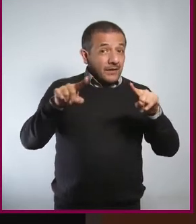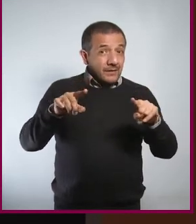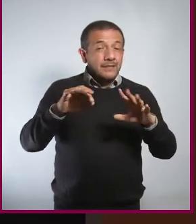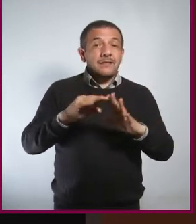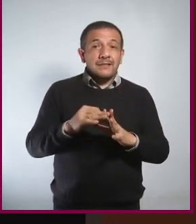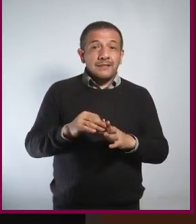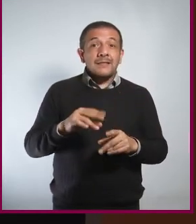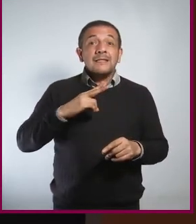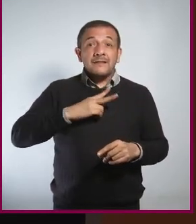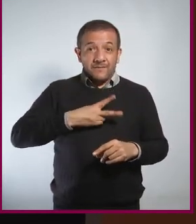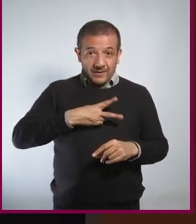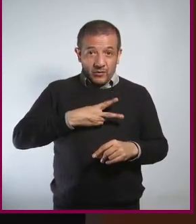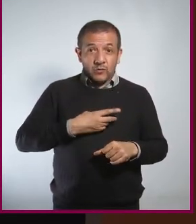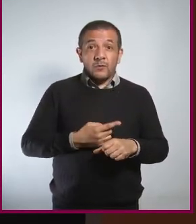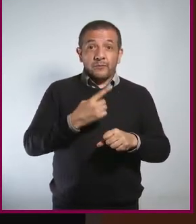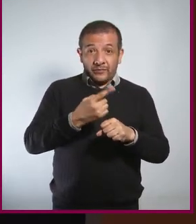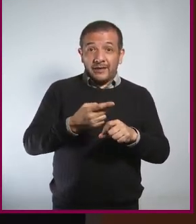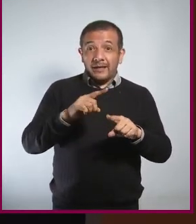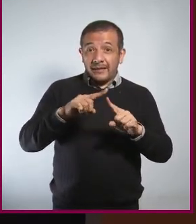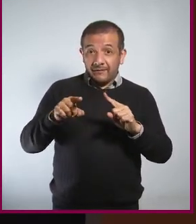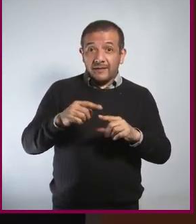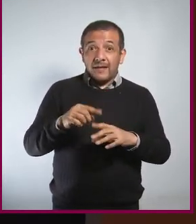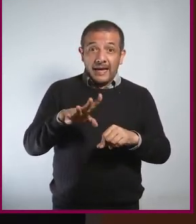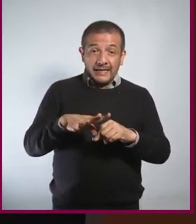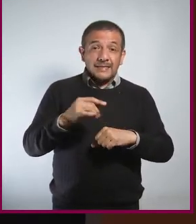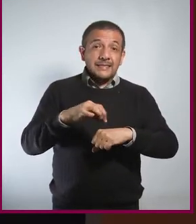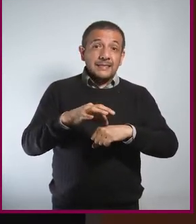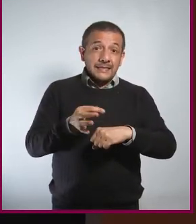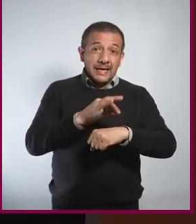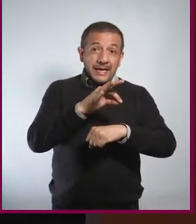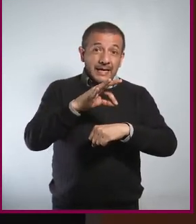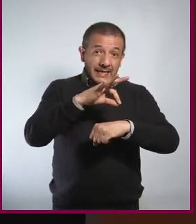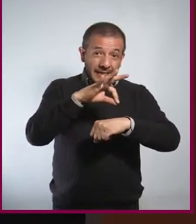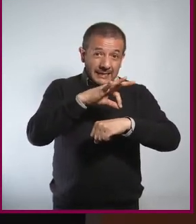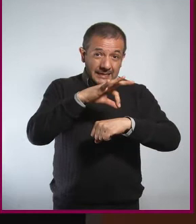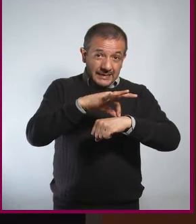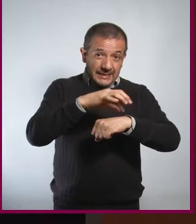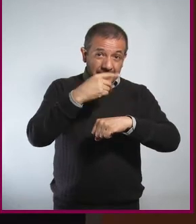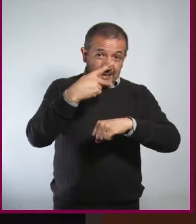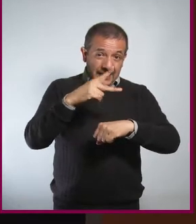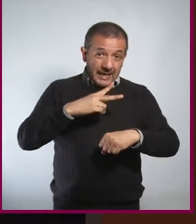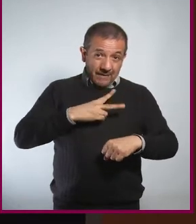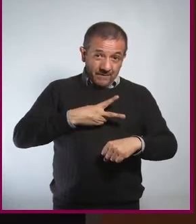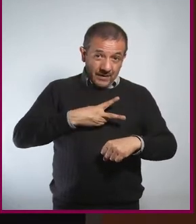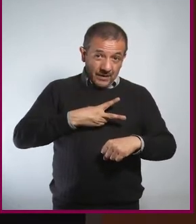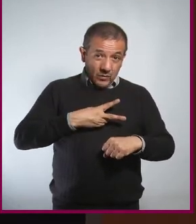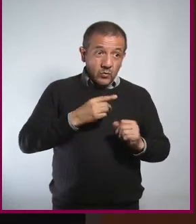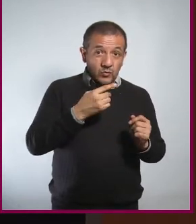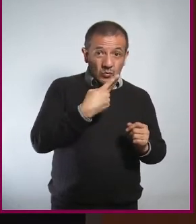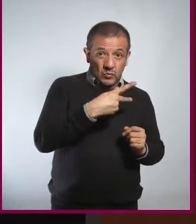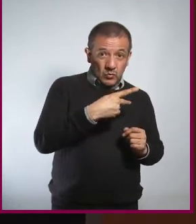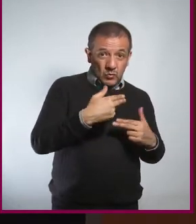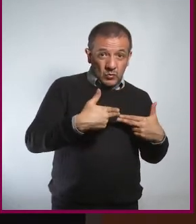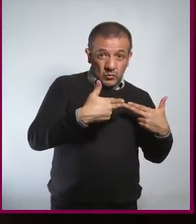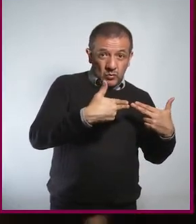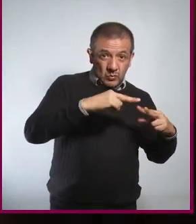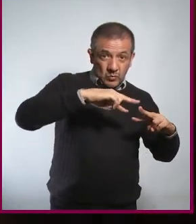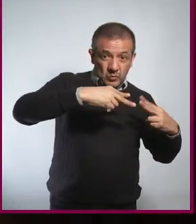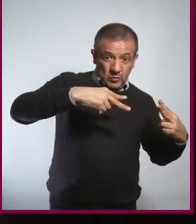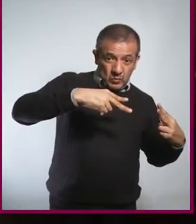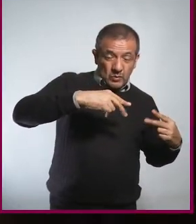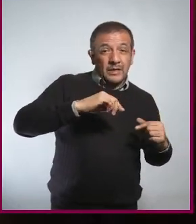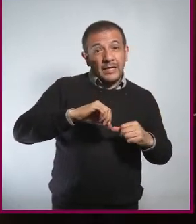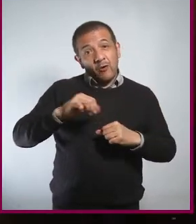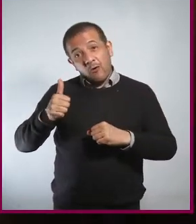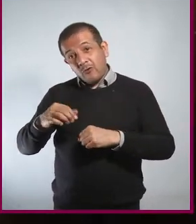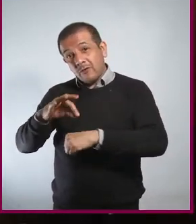tipos del virus. Son diferentes secuencias de los genes que hacen que se diferencien entre unos y otros. ¿Por qué nos